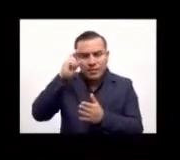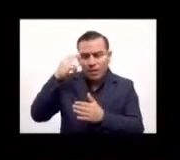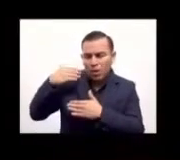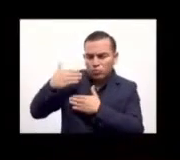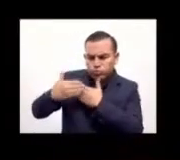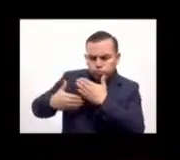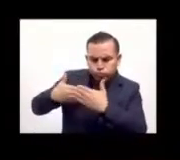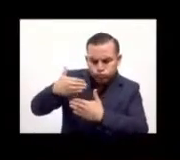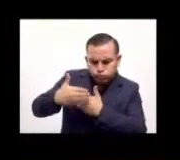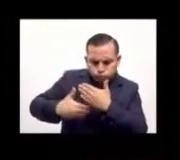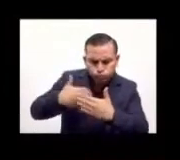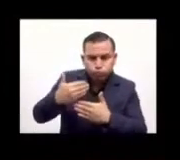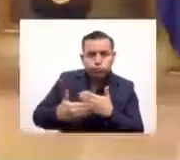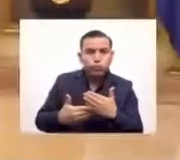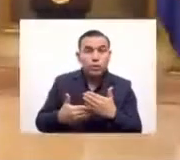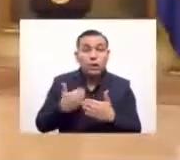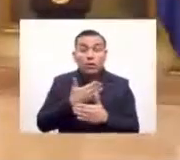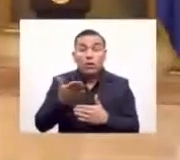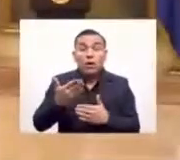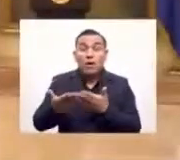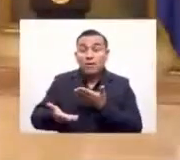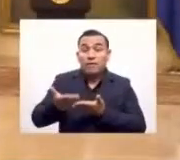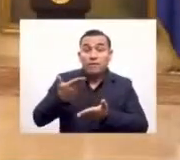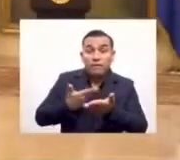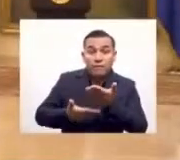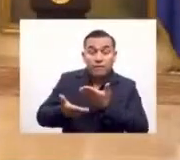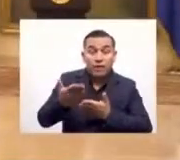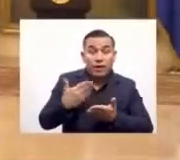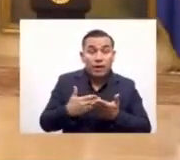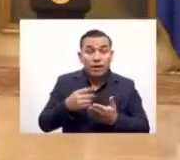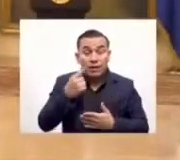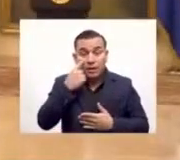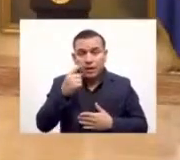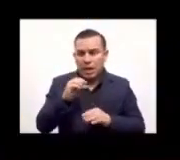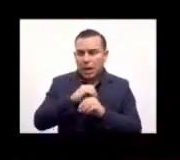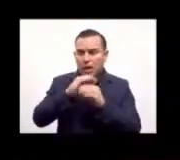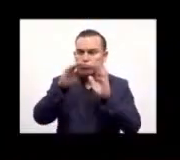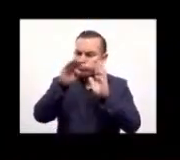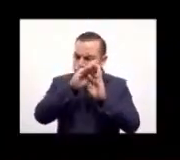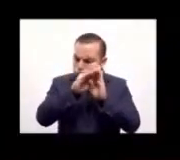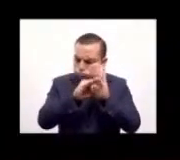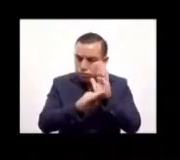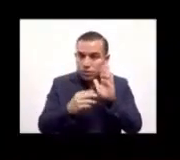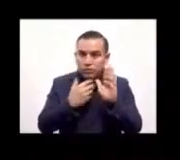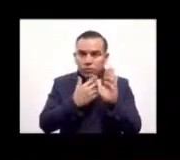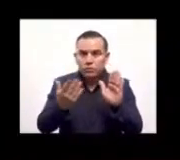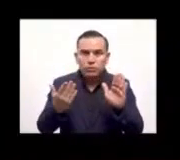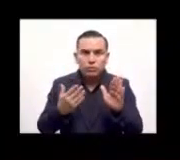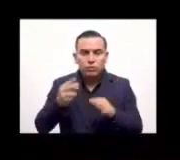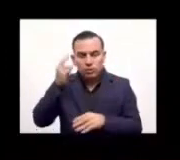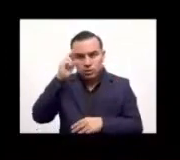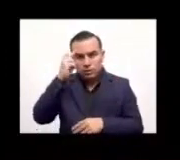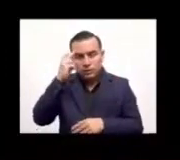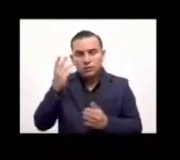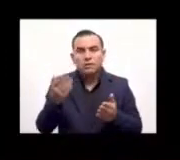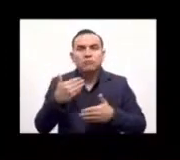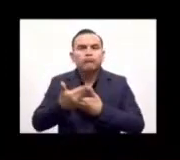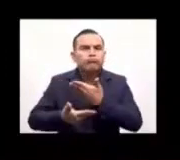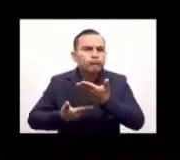presidente está poniendo la cara, está diciendo, o sea, está tomando este proyecto y lo está haciendo suyo y está diciendo, vean, así va a